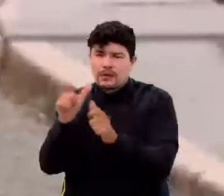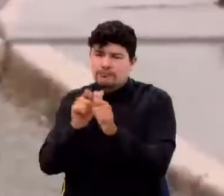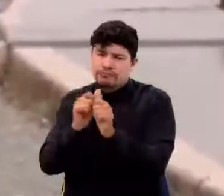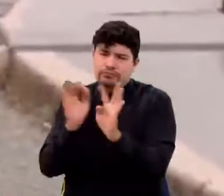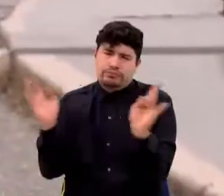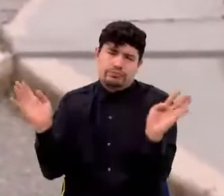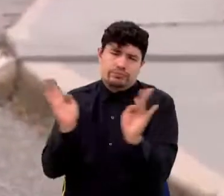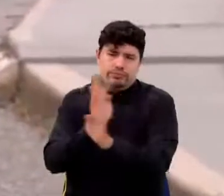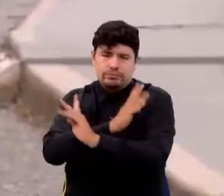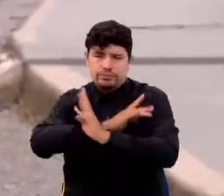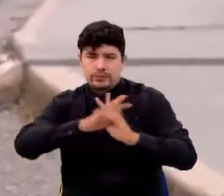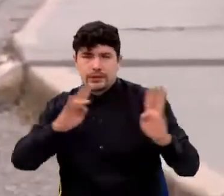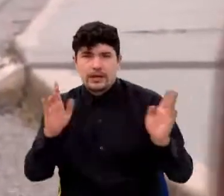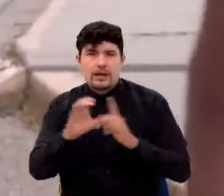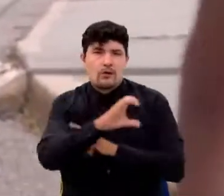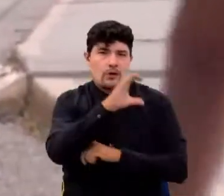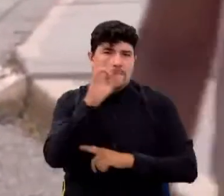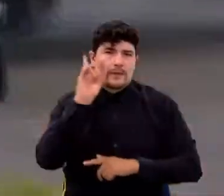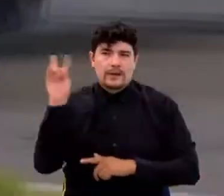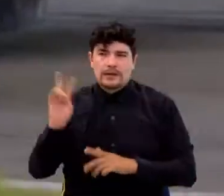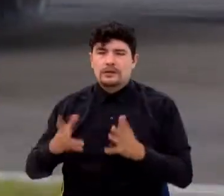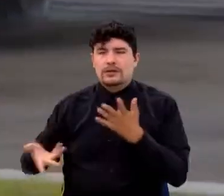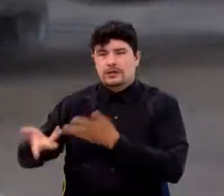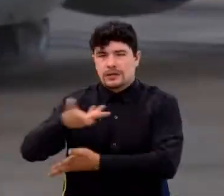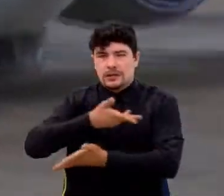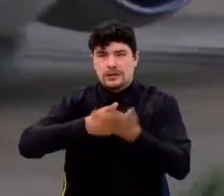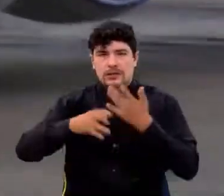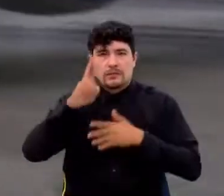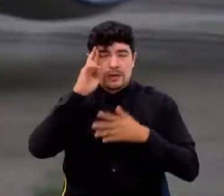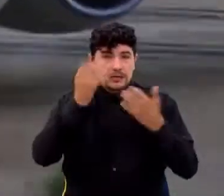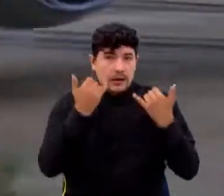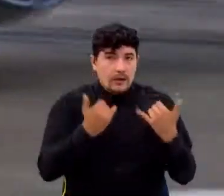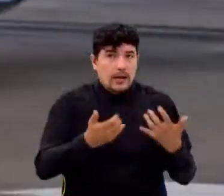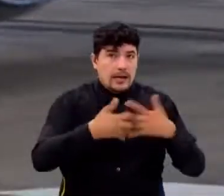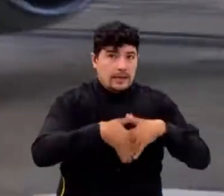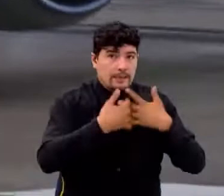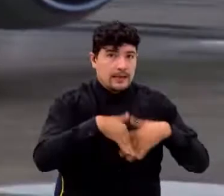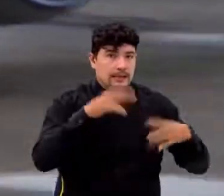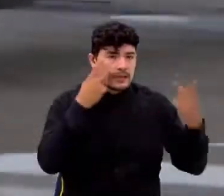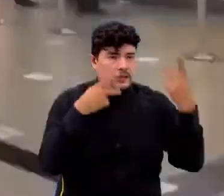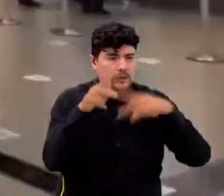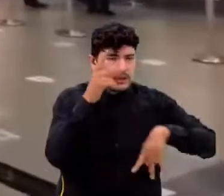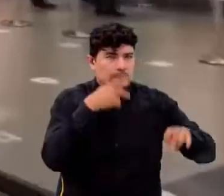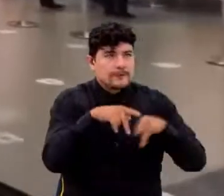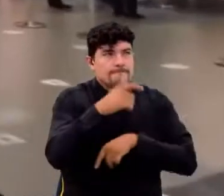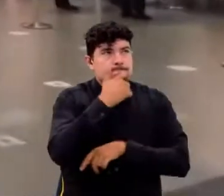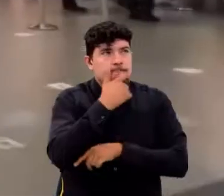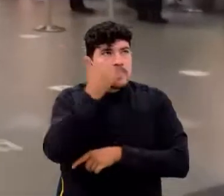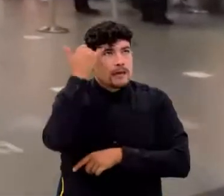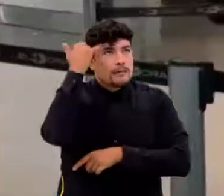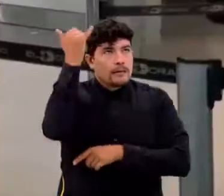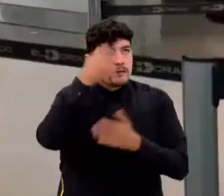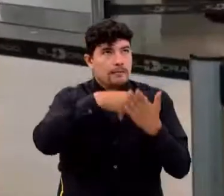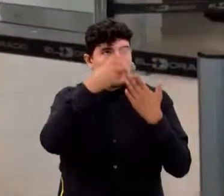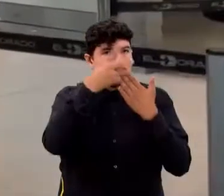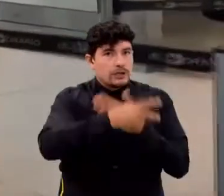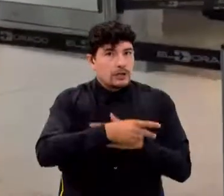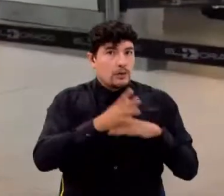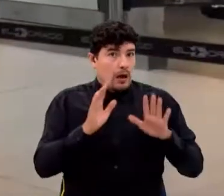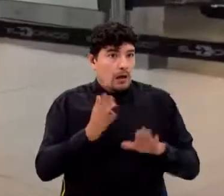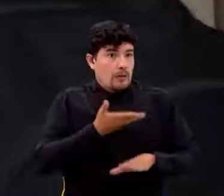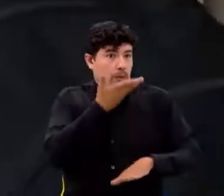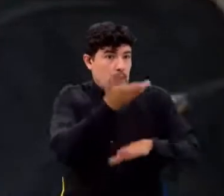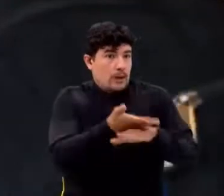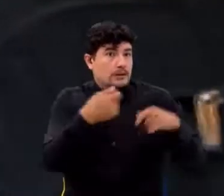la posibilidad de ofertar destinos a las ciudades de Mérida, Los Medanos de Corzo, San Cristóbal, Peribeque y San Pedro del Río, entre otros. Entonces,